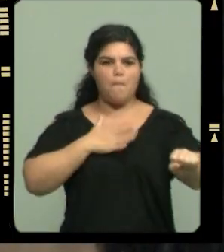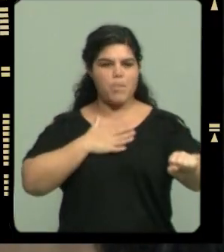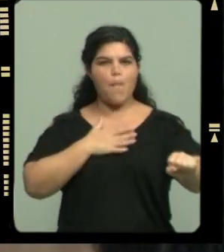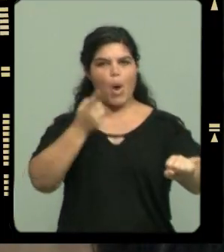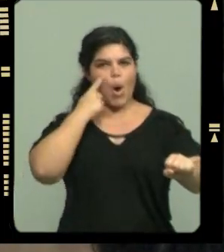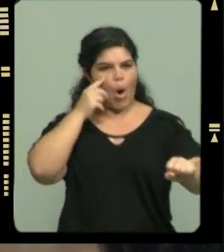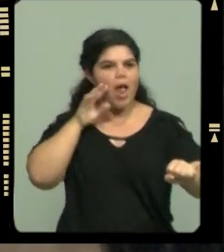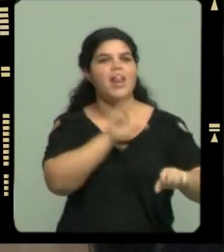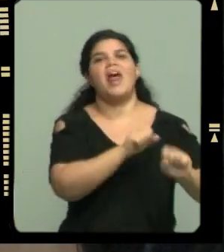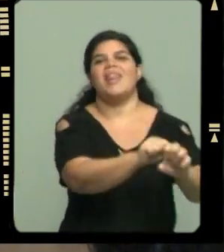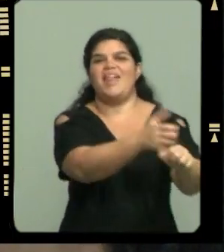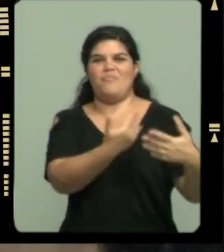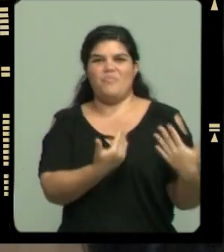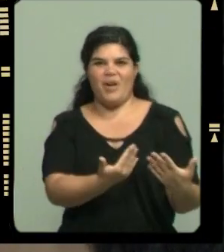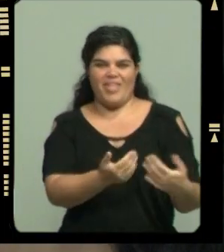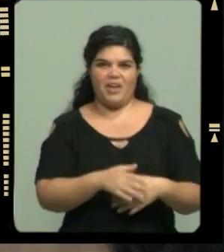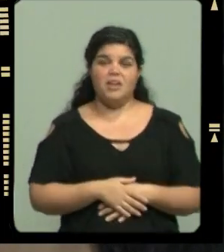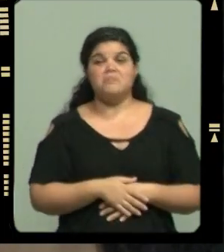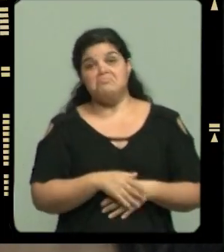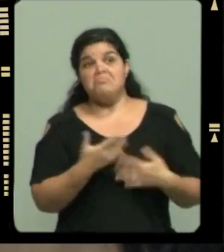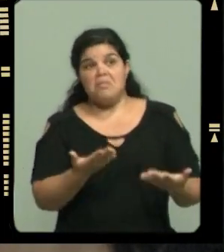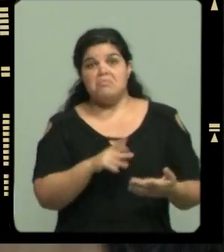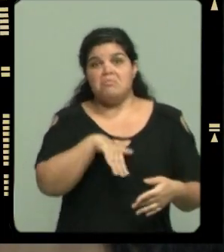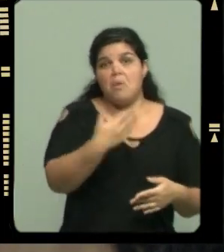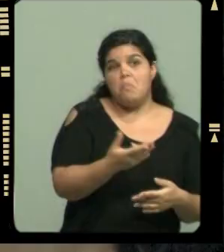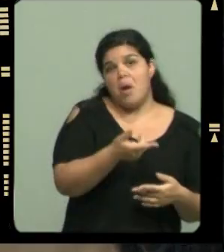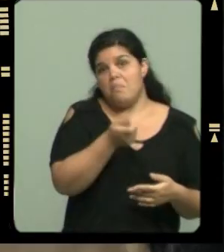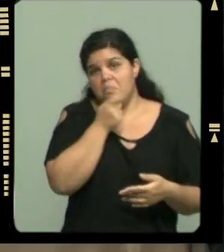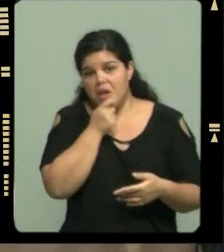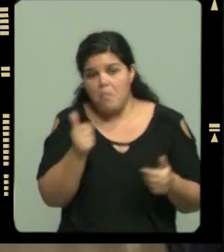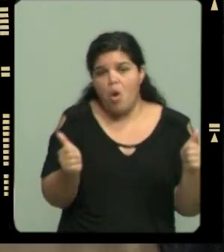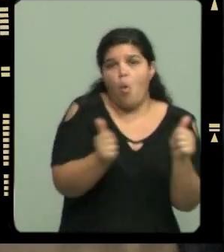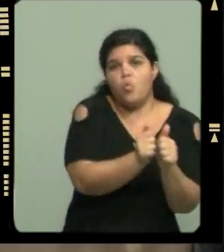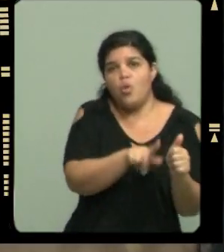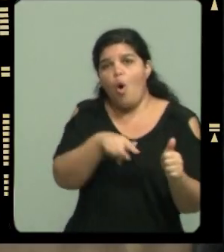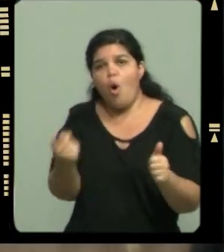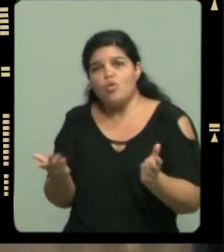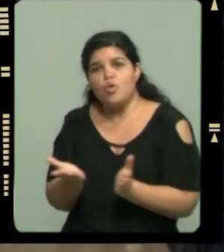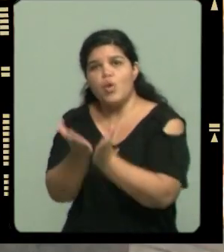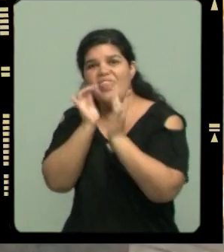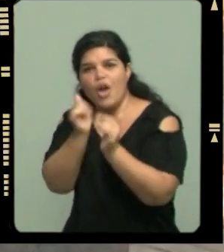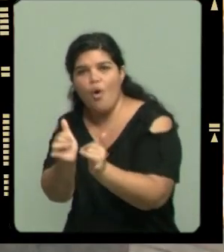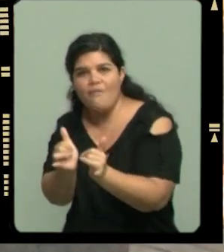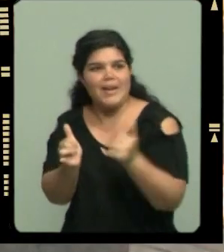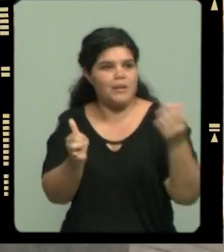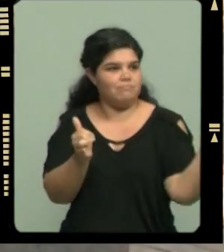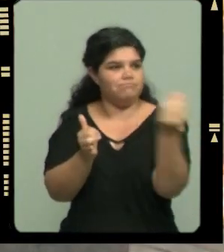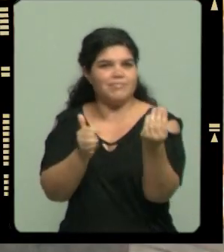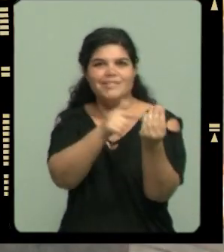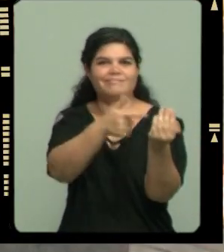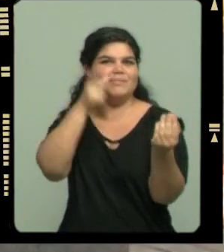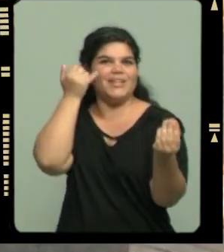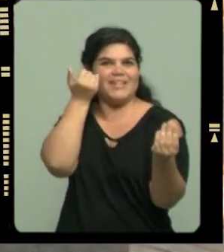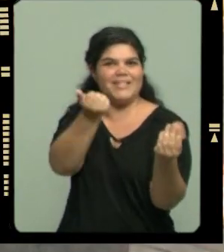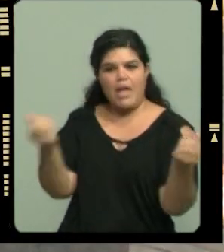con nosotros y se queda trabajando en los laboratorios, después tal vez mentoreando a estudiantes más jóvenes, tal vez ayudando en la formación de otros, que eso también es muy